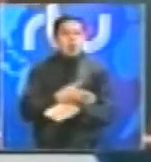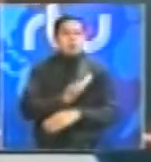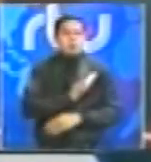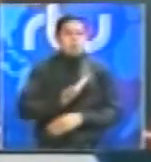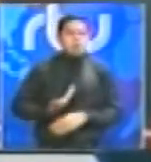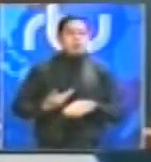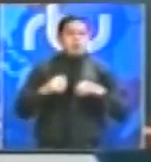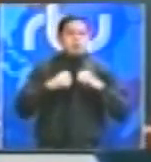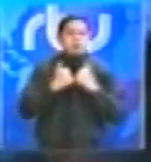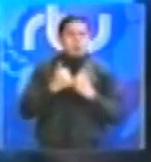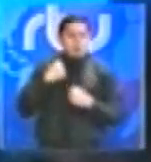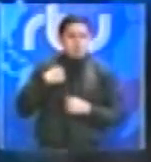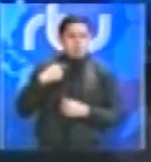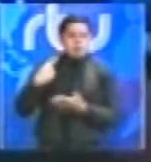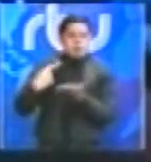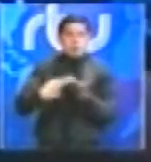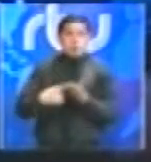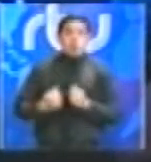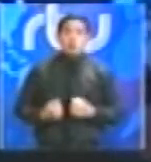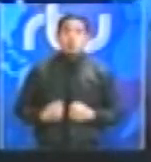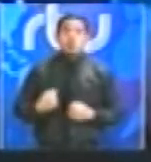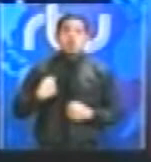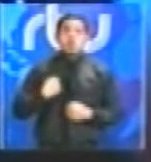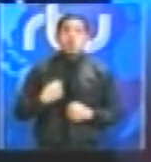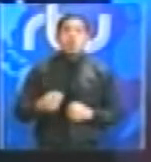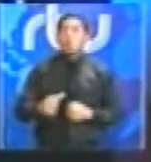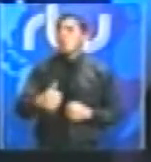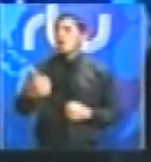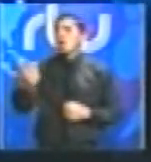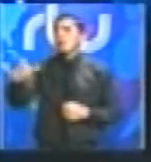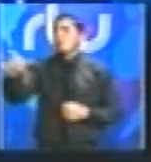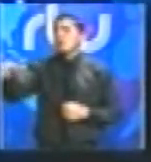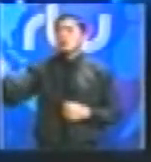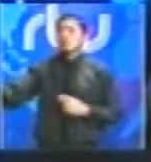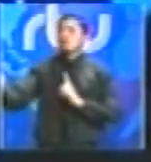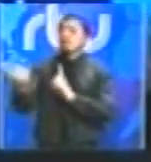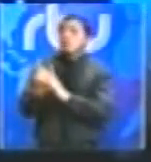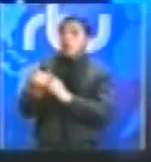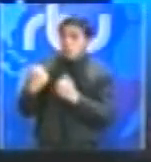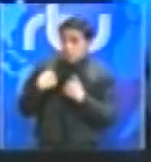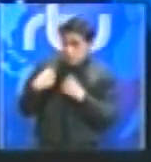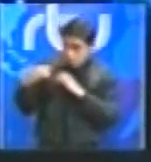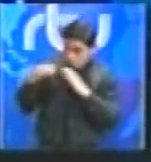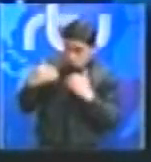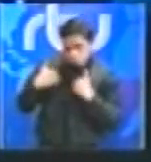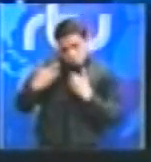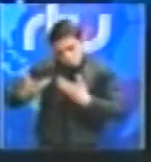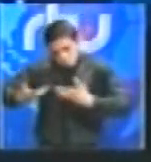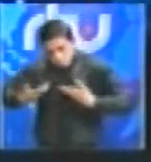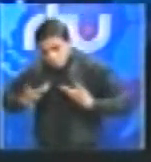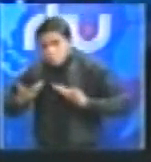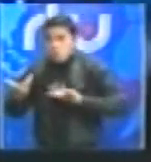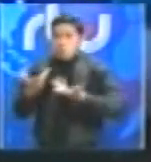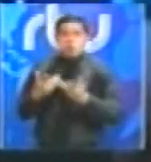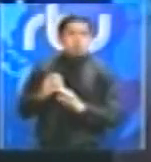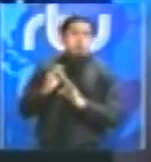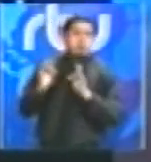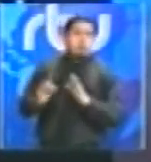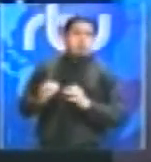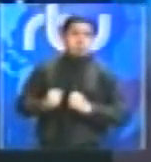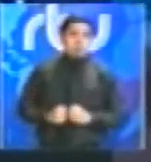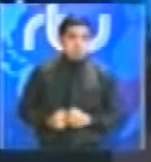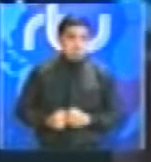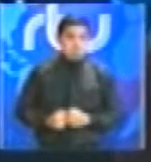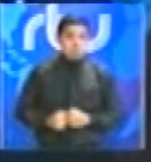de la Asamblea. Lo hice como a cualquier otro ciudadano que solicite hablar conmigo, de manera abierta y formal, pues